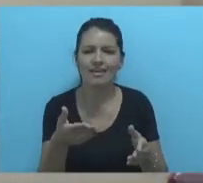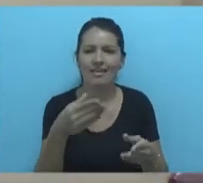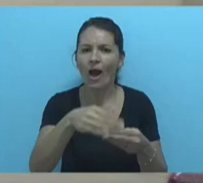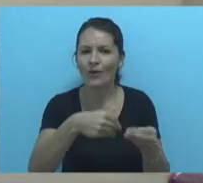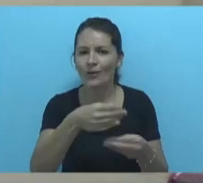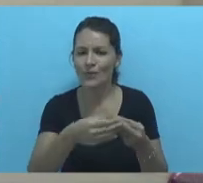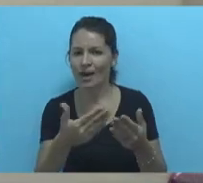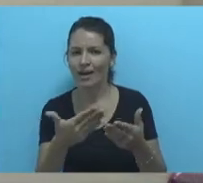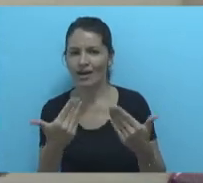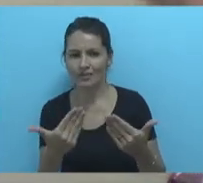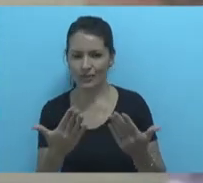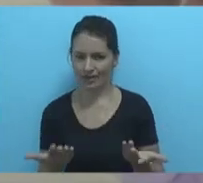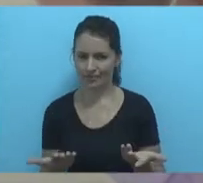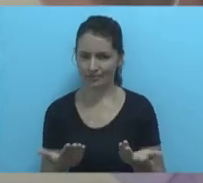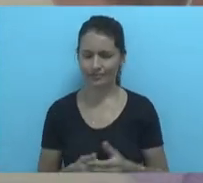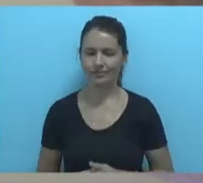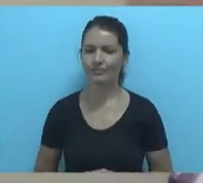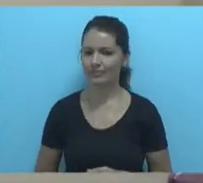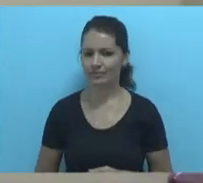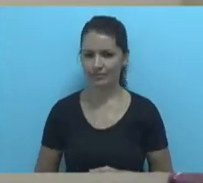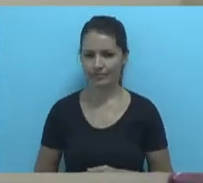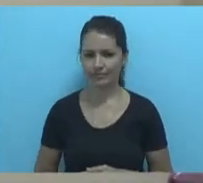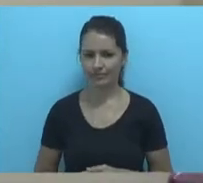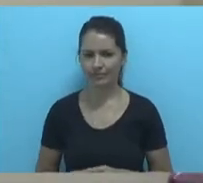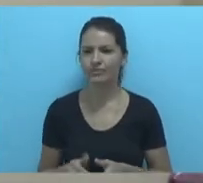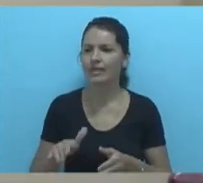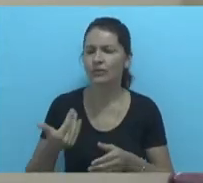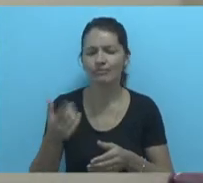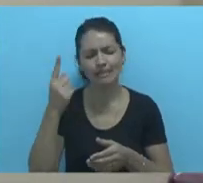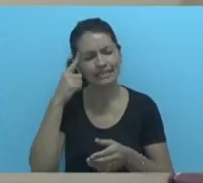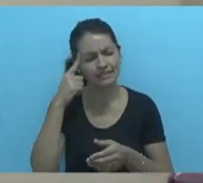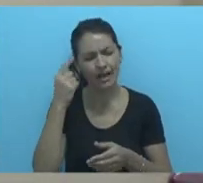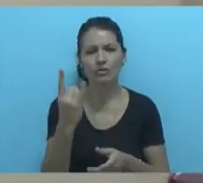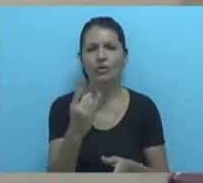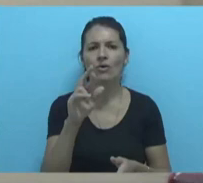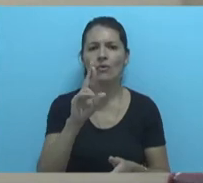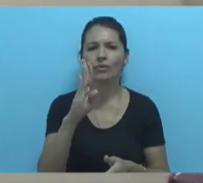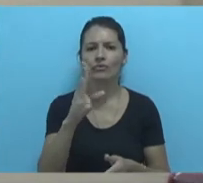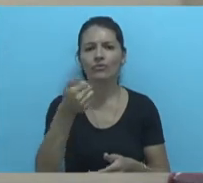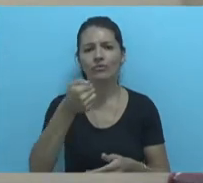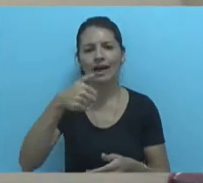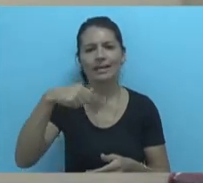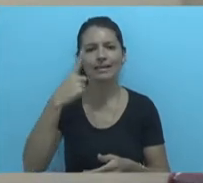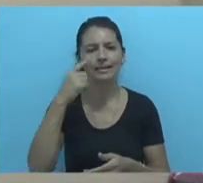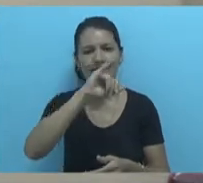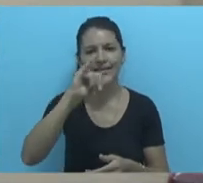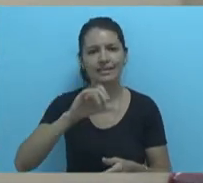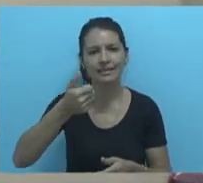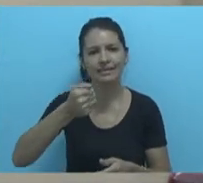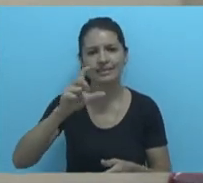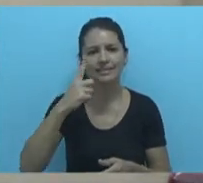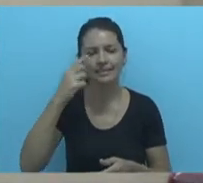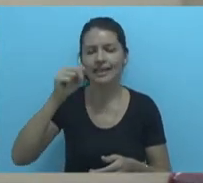no solo es obras, no solo es obras públicas. Es la posibilidad de tener una farmacia, por